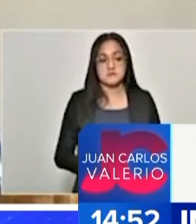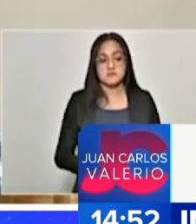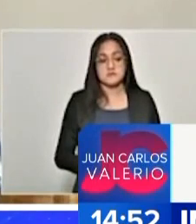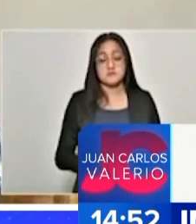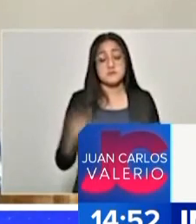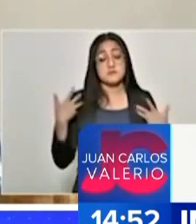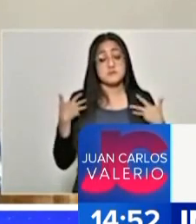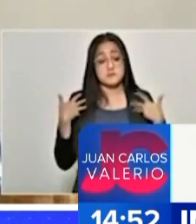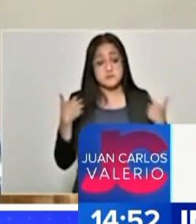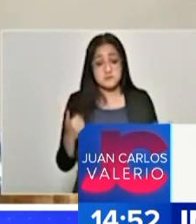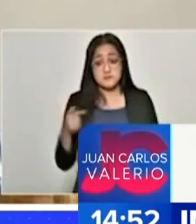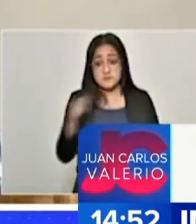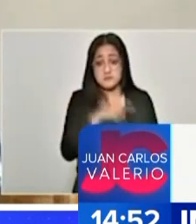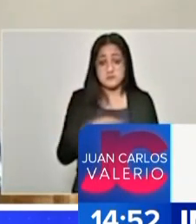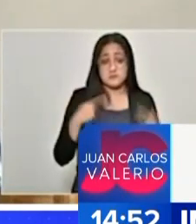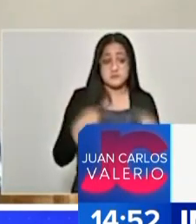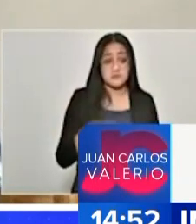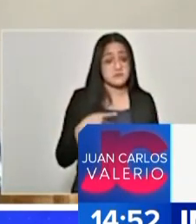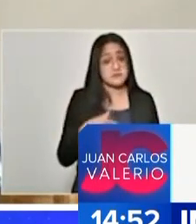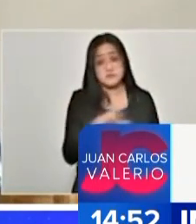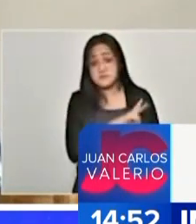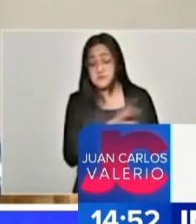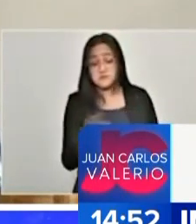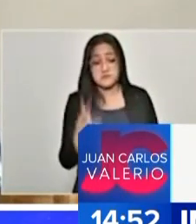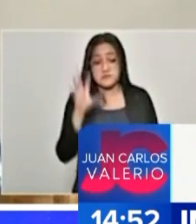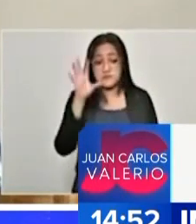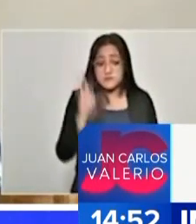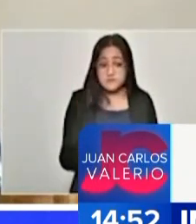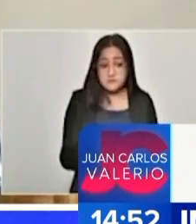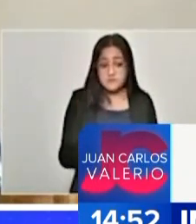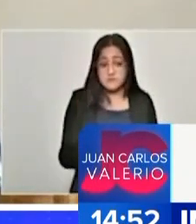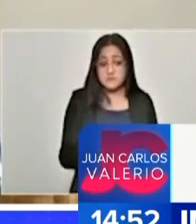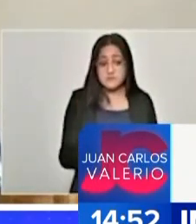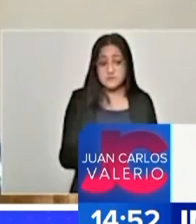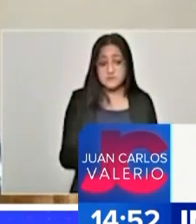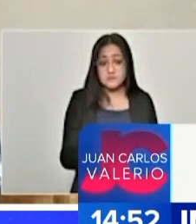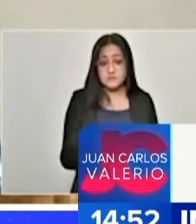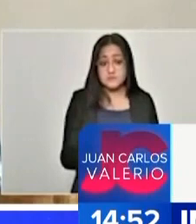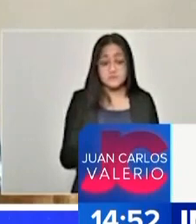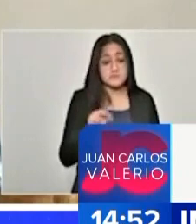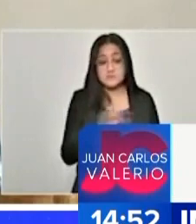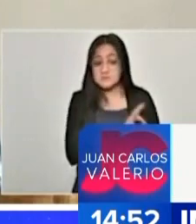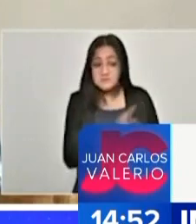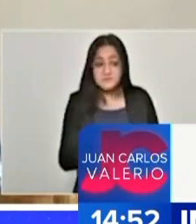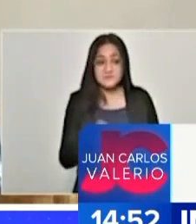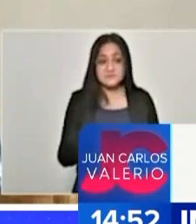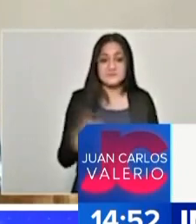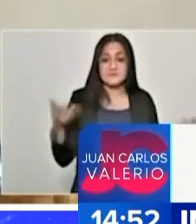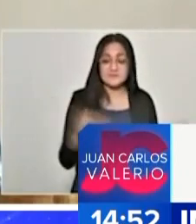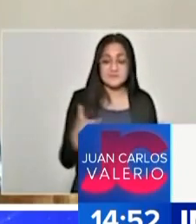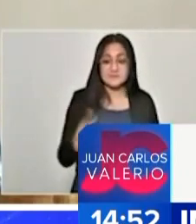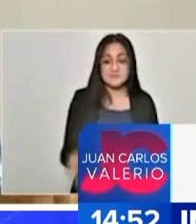que entiendan los señores que no se puede construir en un lugar, en un terreno